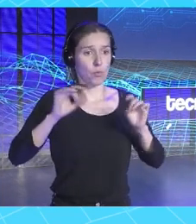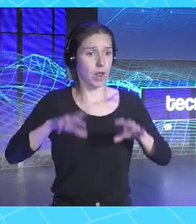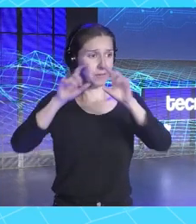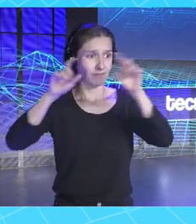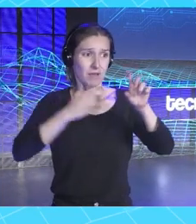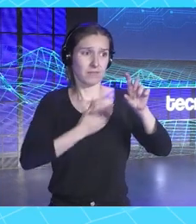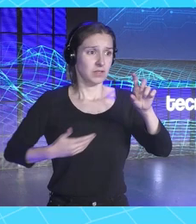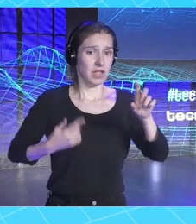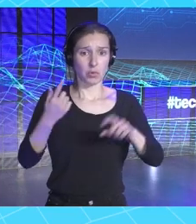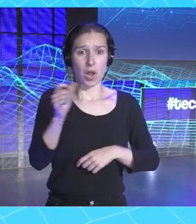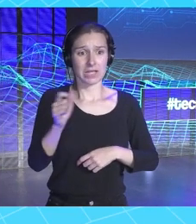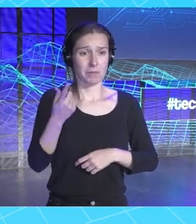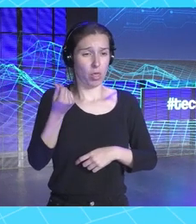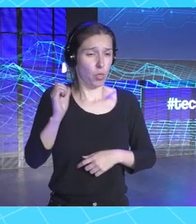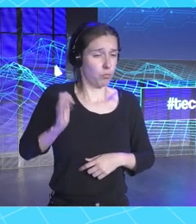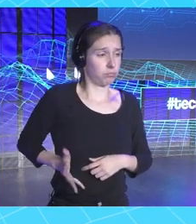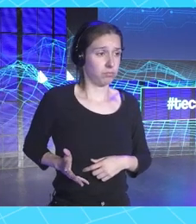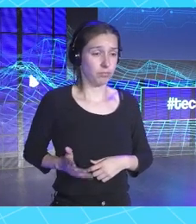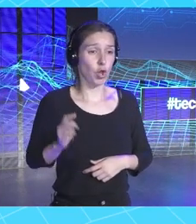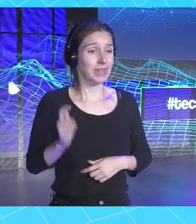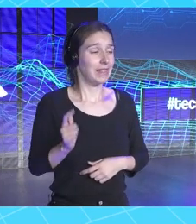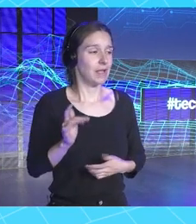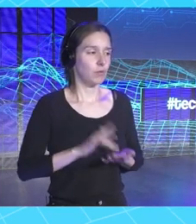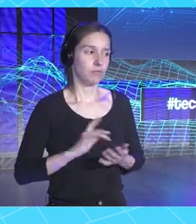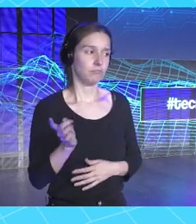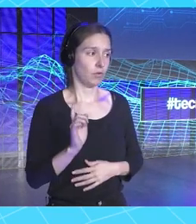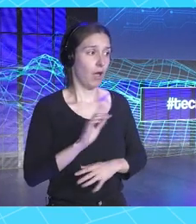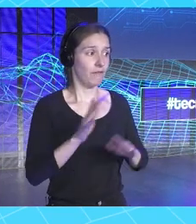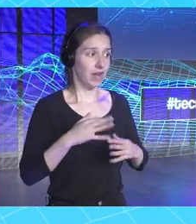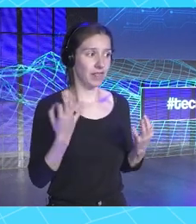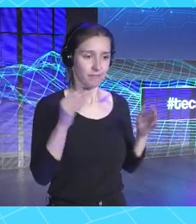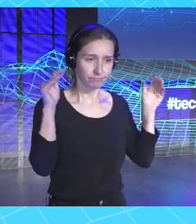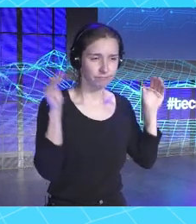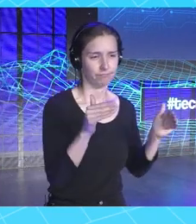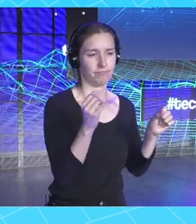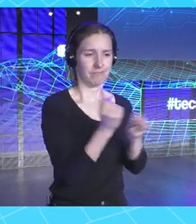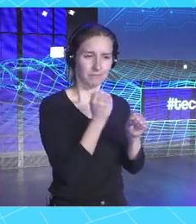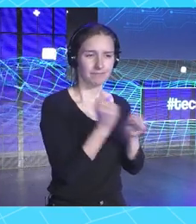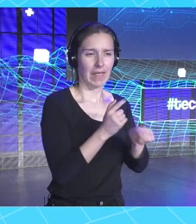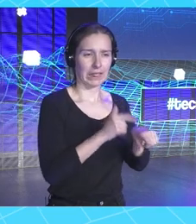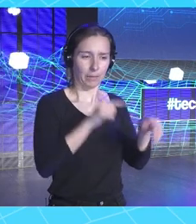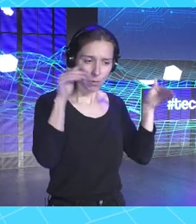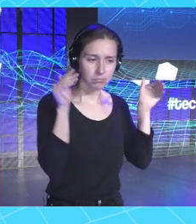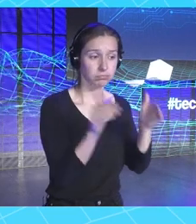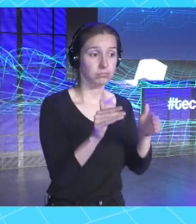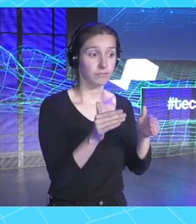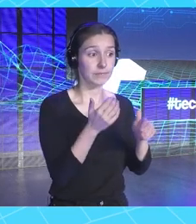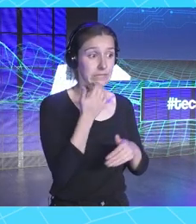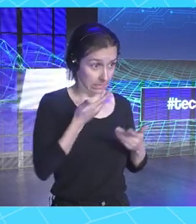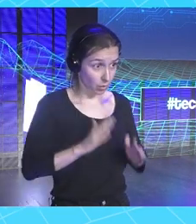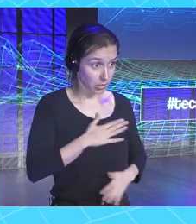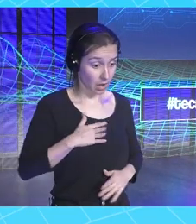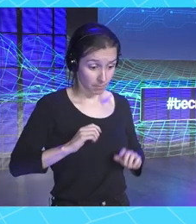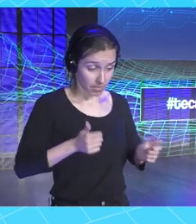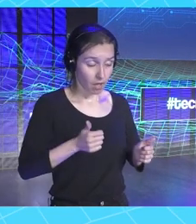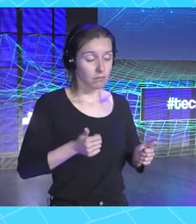Talent en una semana pero no es lo habitual si al final hace falta mucha dedicación mucho tiempo y si vuestro hijo pues